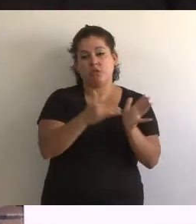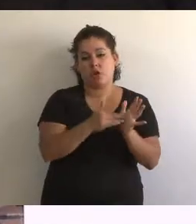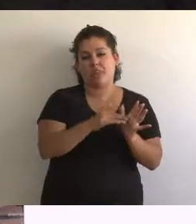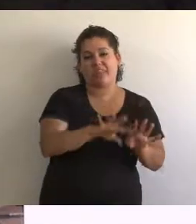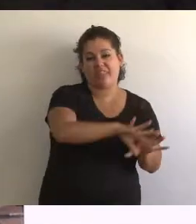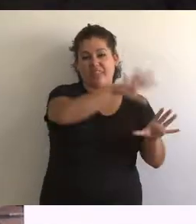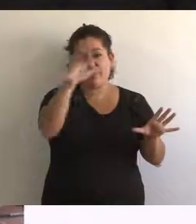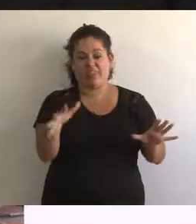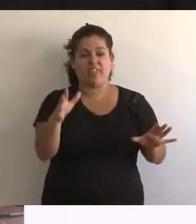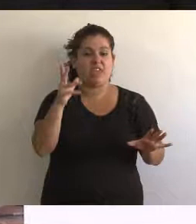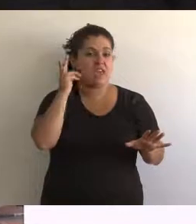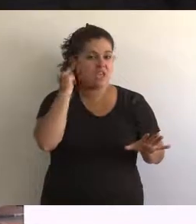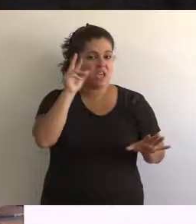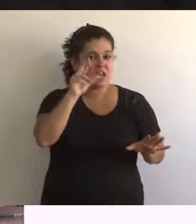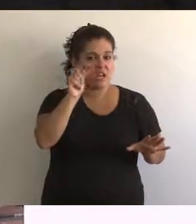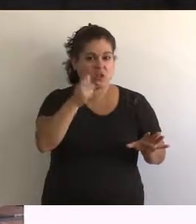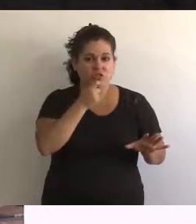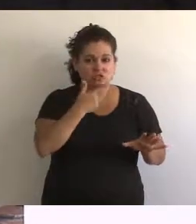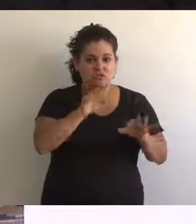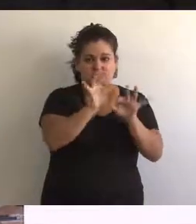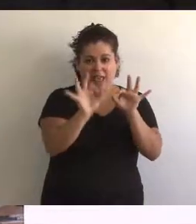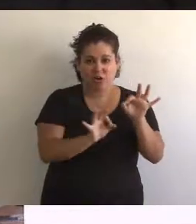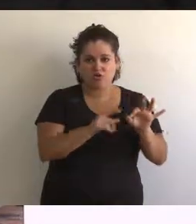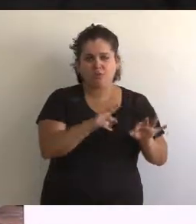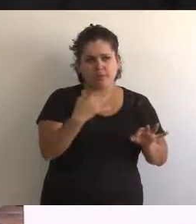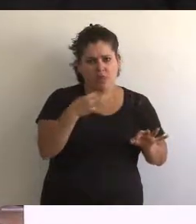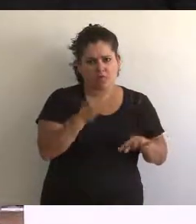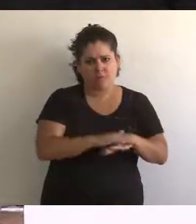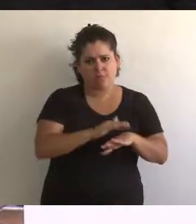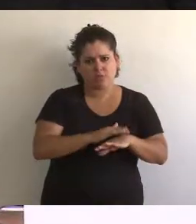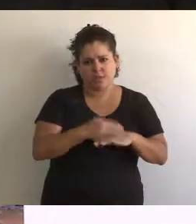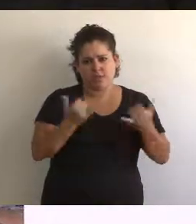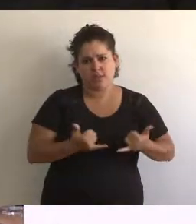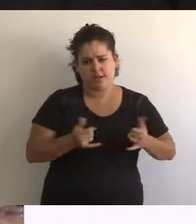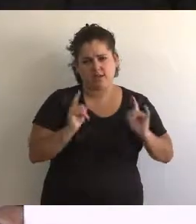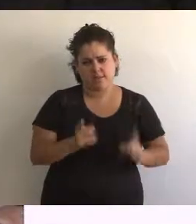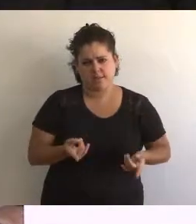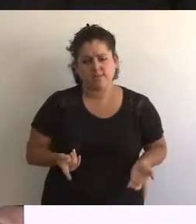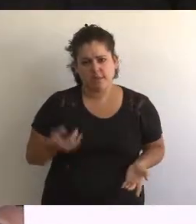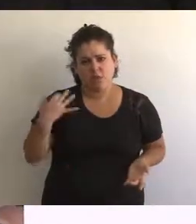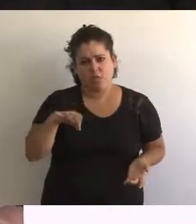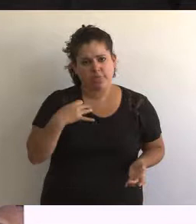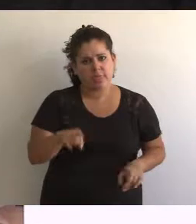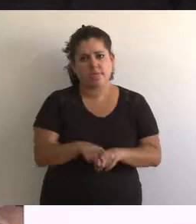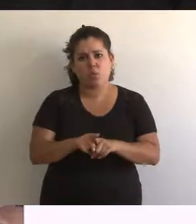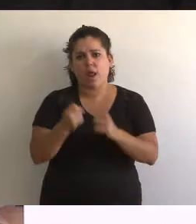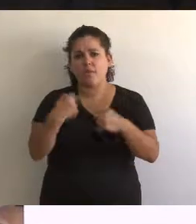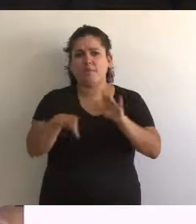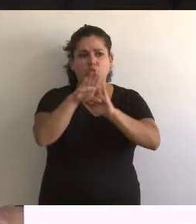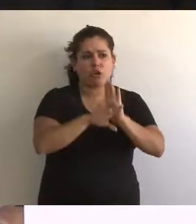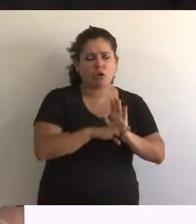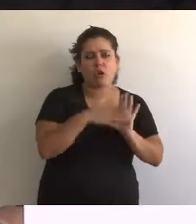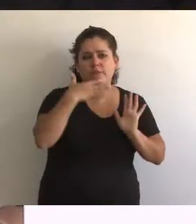150 millones de toneladas de granos, y para eso tiene que tener una práctica responsable, pero tiene que utilizar